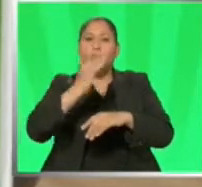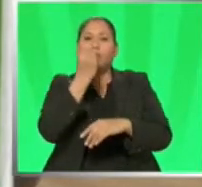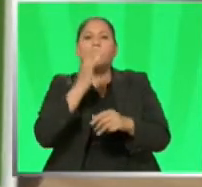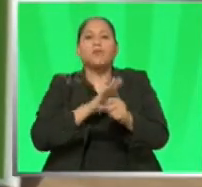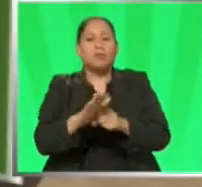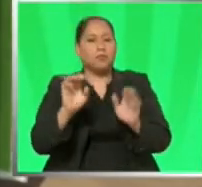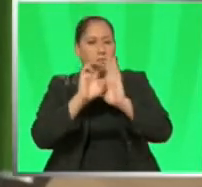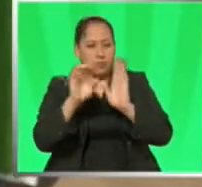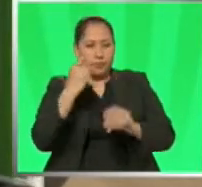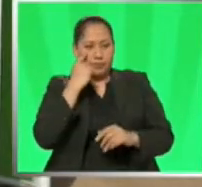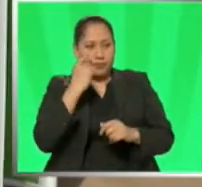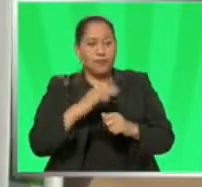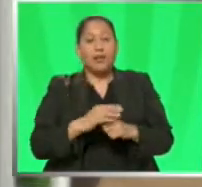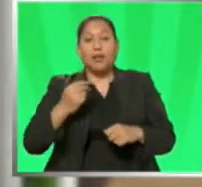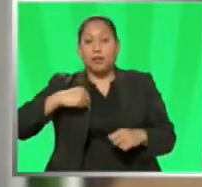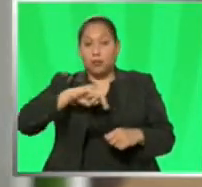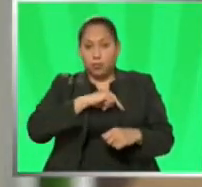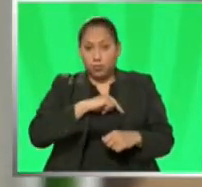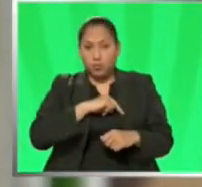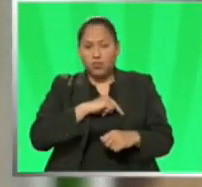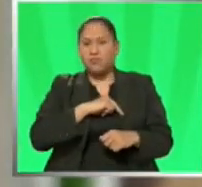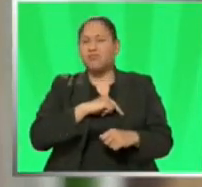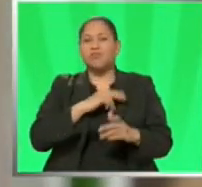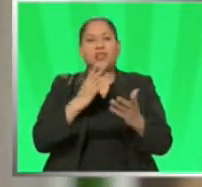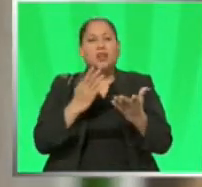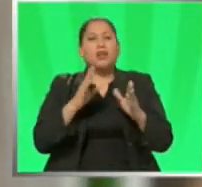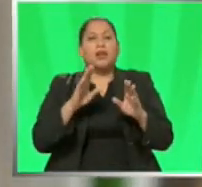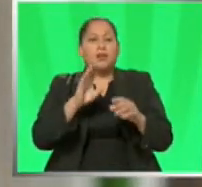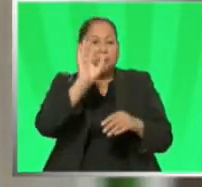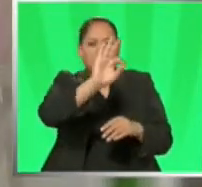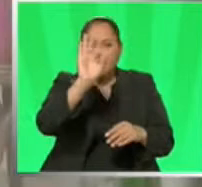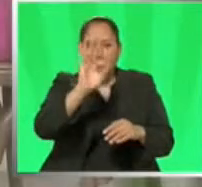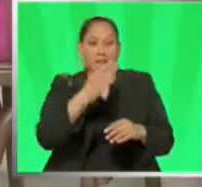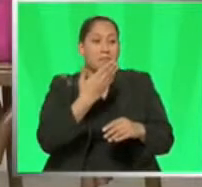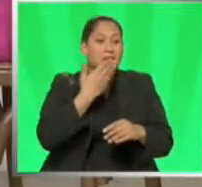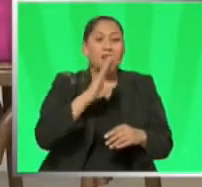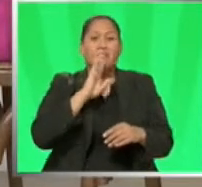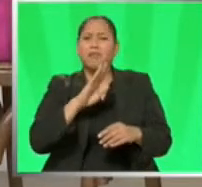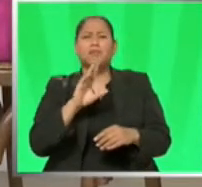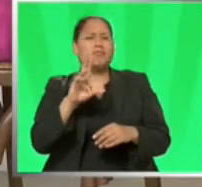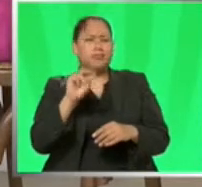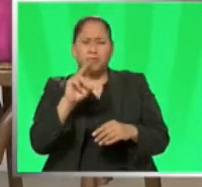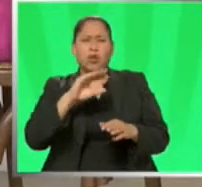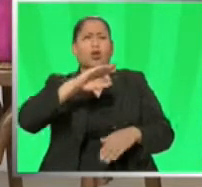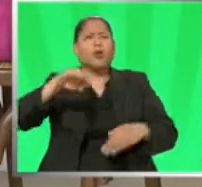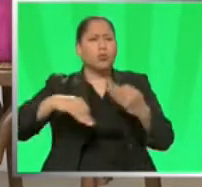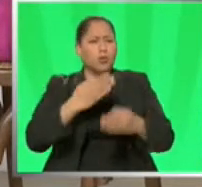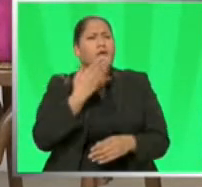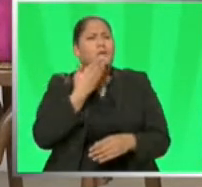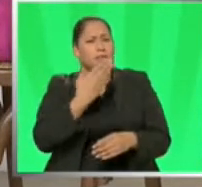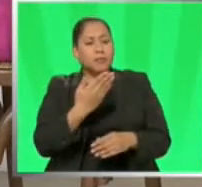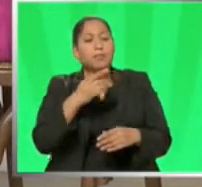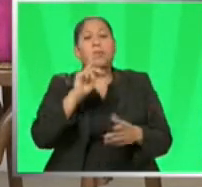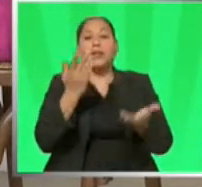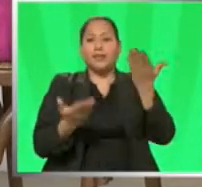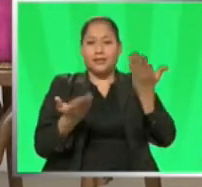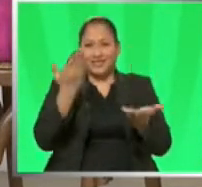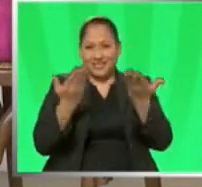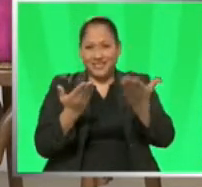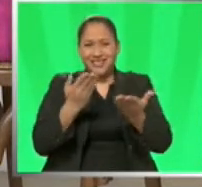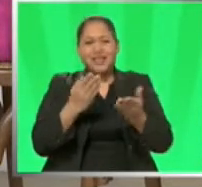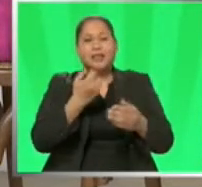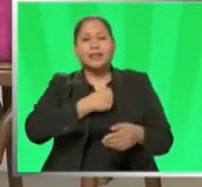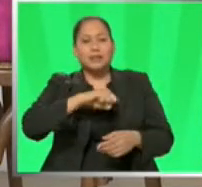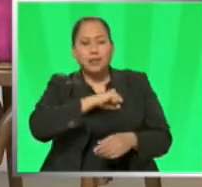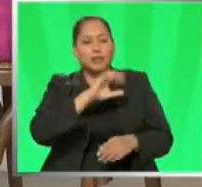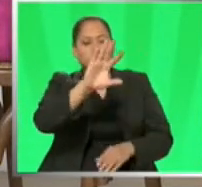porque nosotros no estamos peleados o no hay alimentos buenos o malos. Ajá. Hay una forma de comer equilibrado,